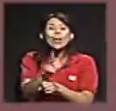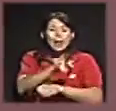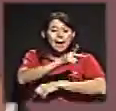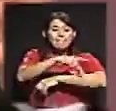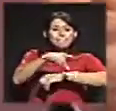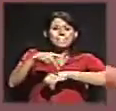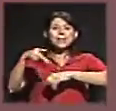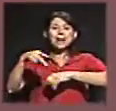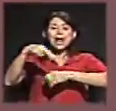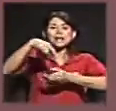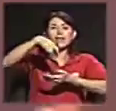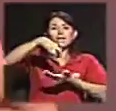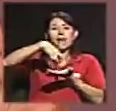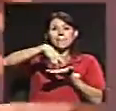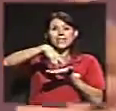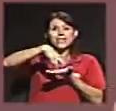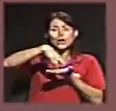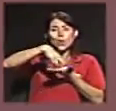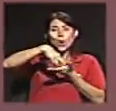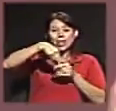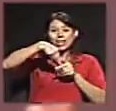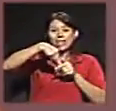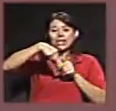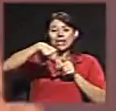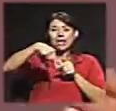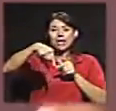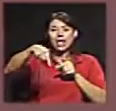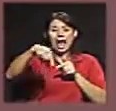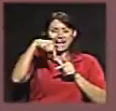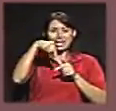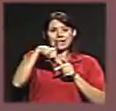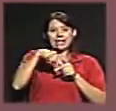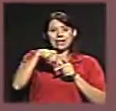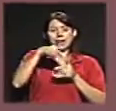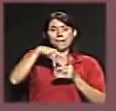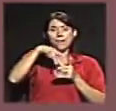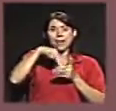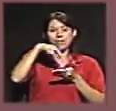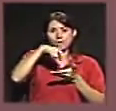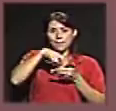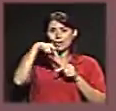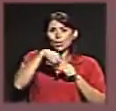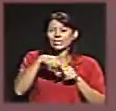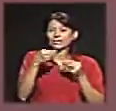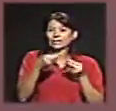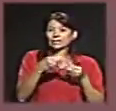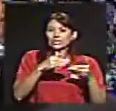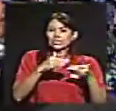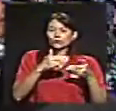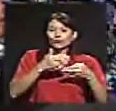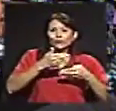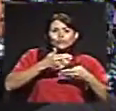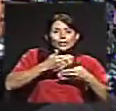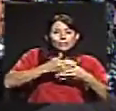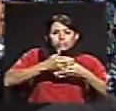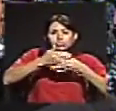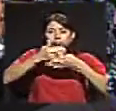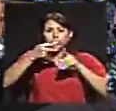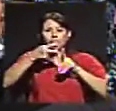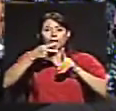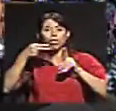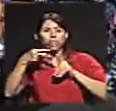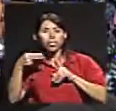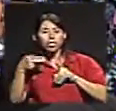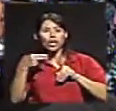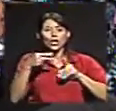un gran desarrollo inmobiliario y turístico, y el reportaje nos informa de que